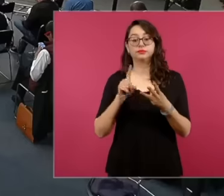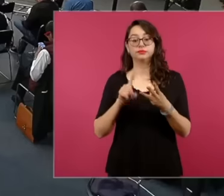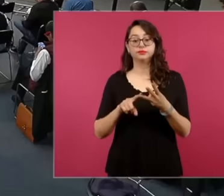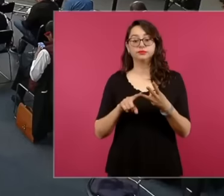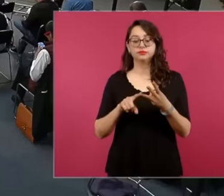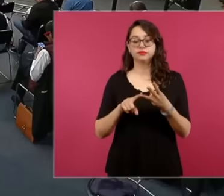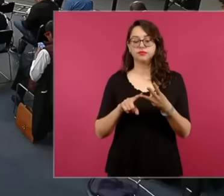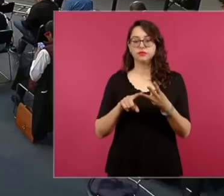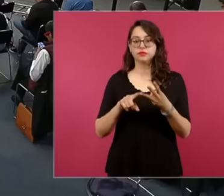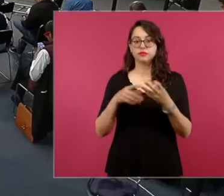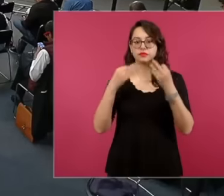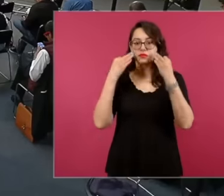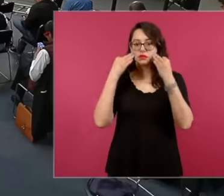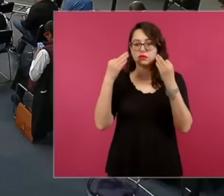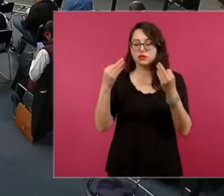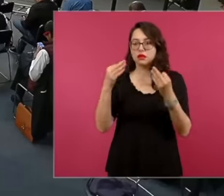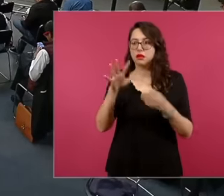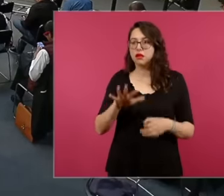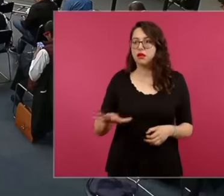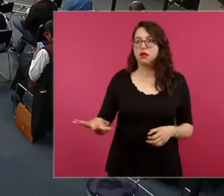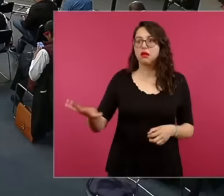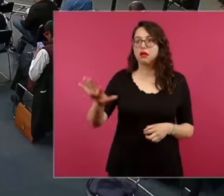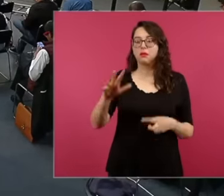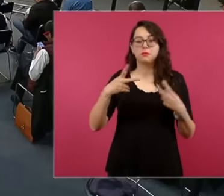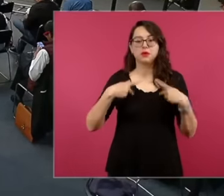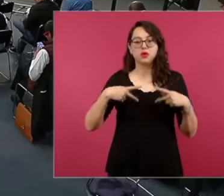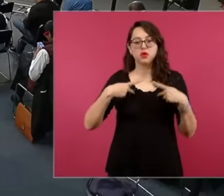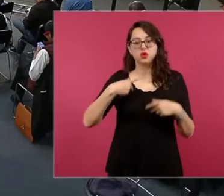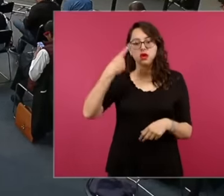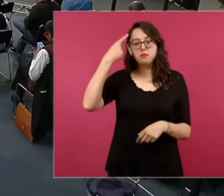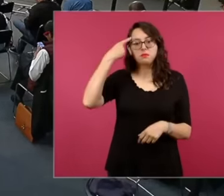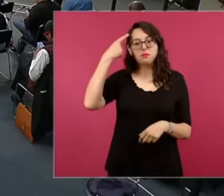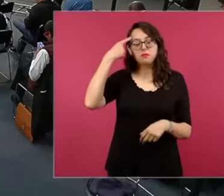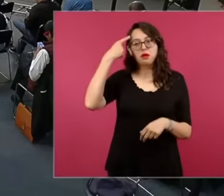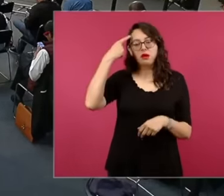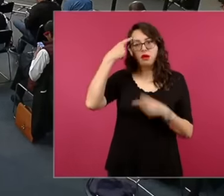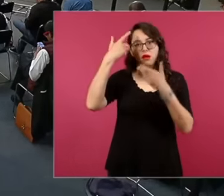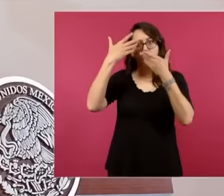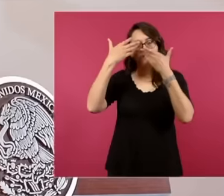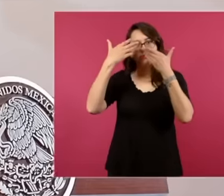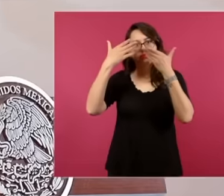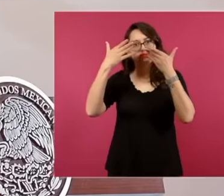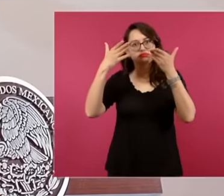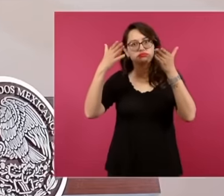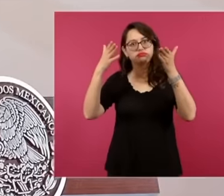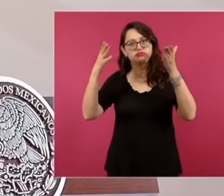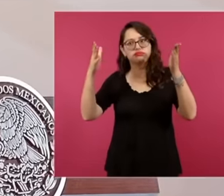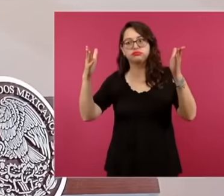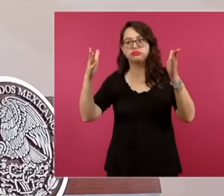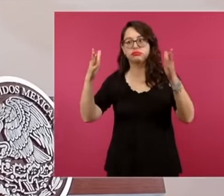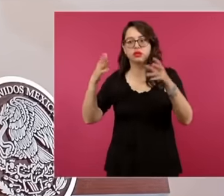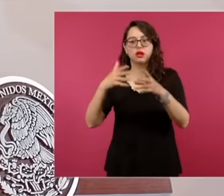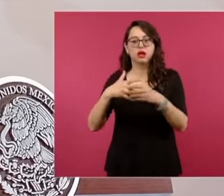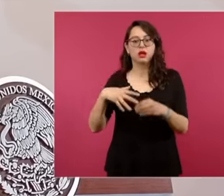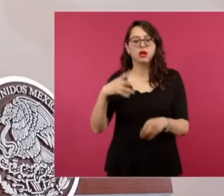comprobar de que hay un cambio de mentalidad, que es lo más difícil de